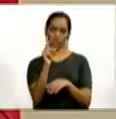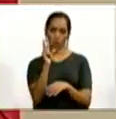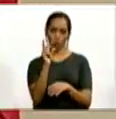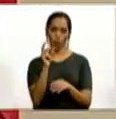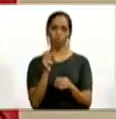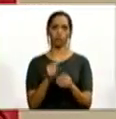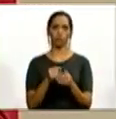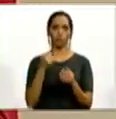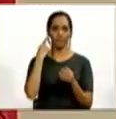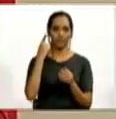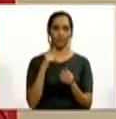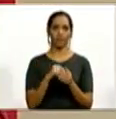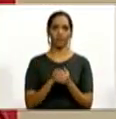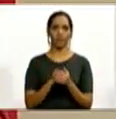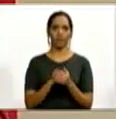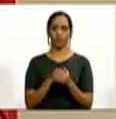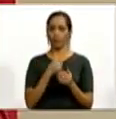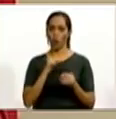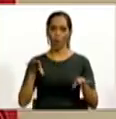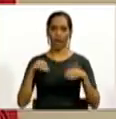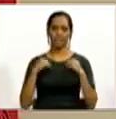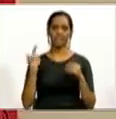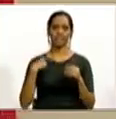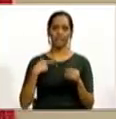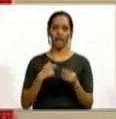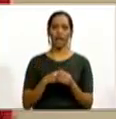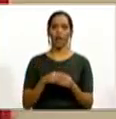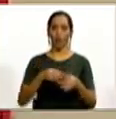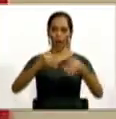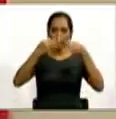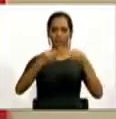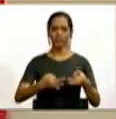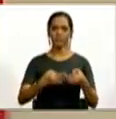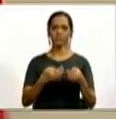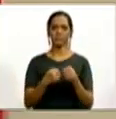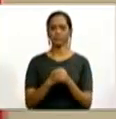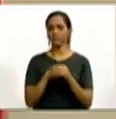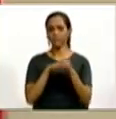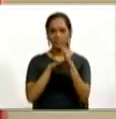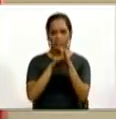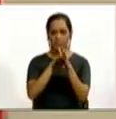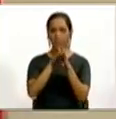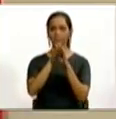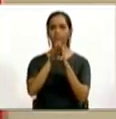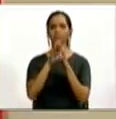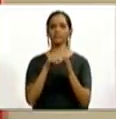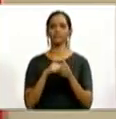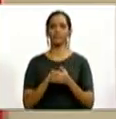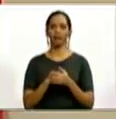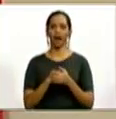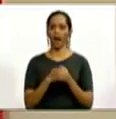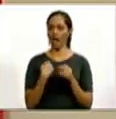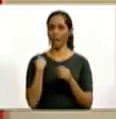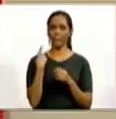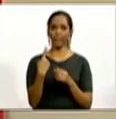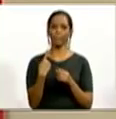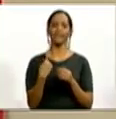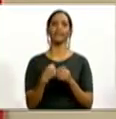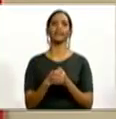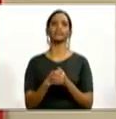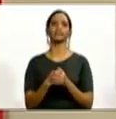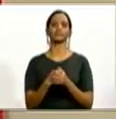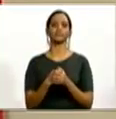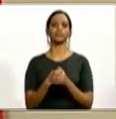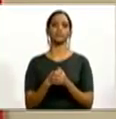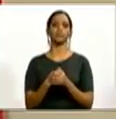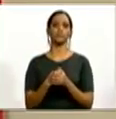eso seguramente no lo acepta si tienen una sentencia firme, y subirán a la primera palestra los